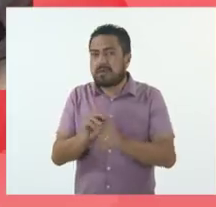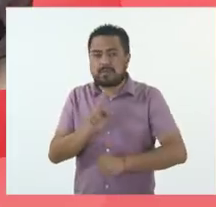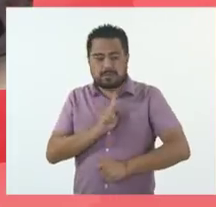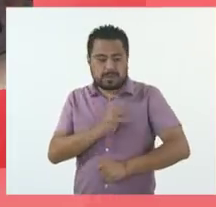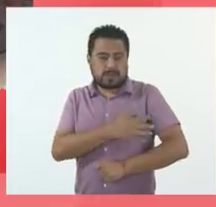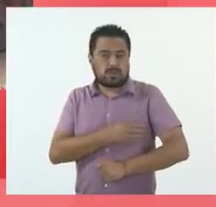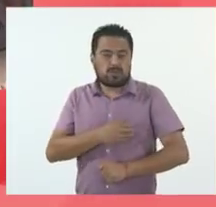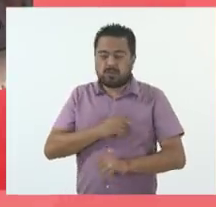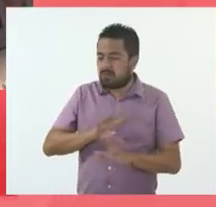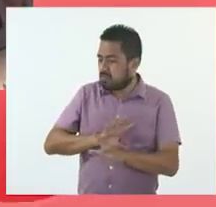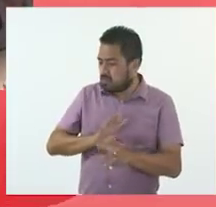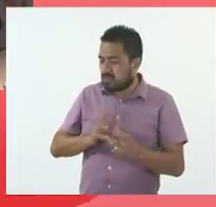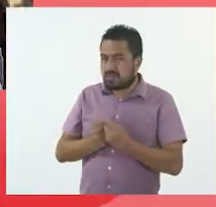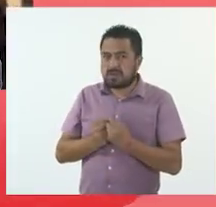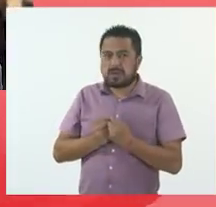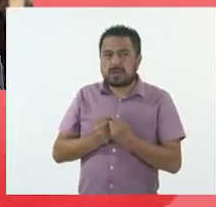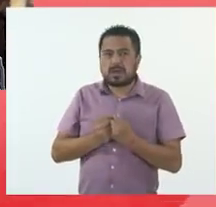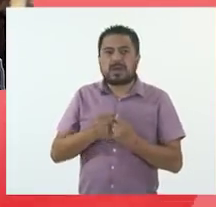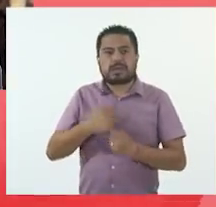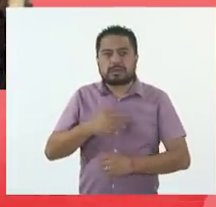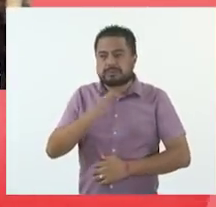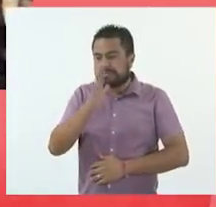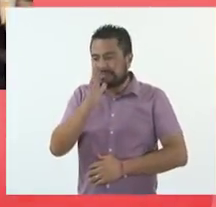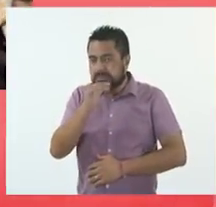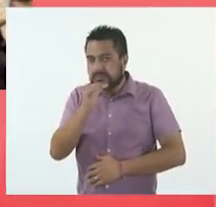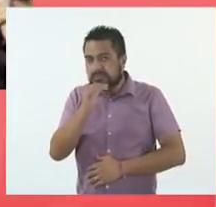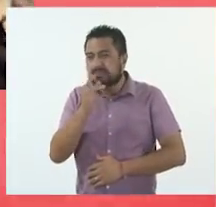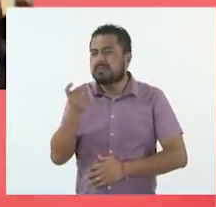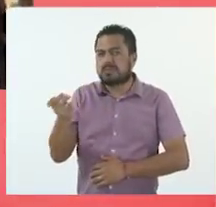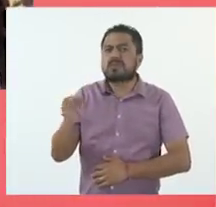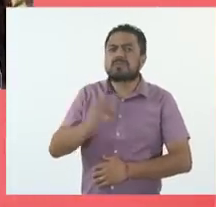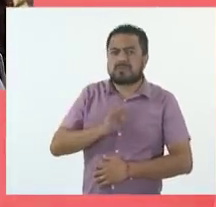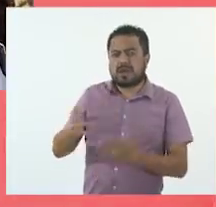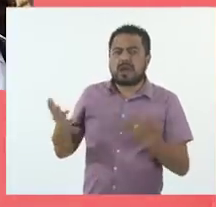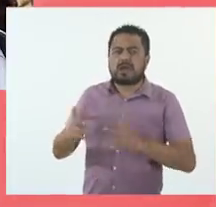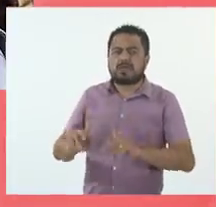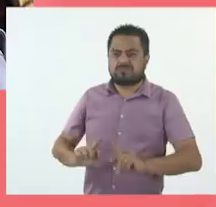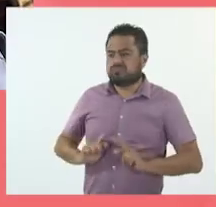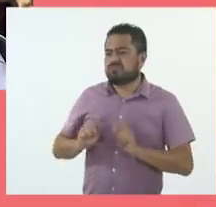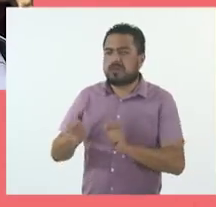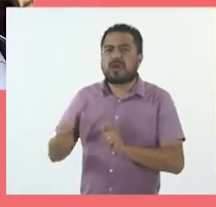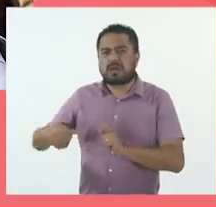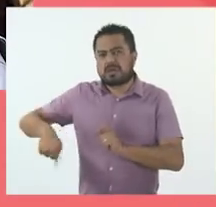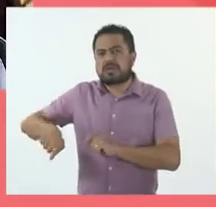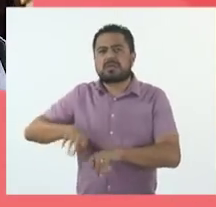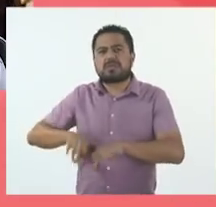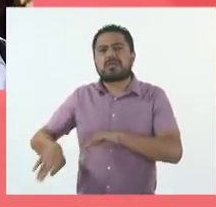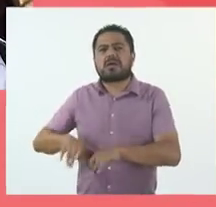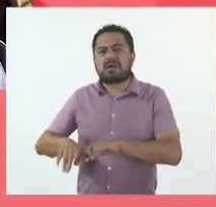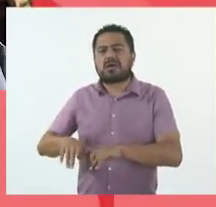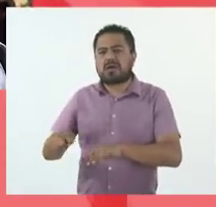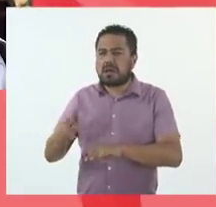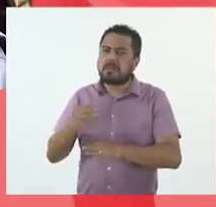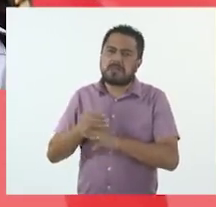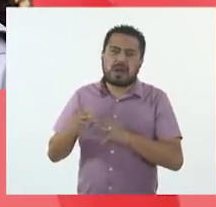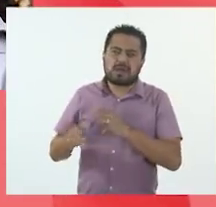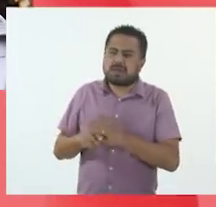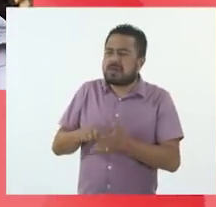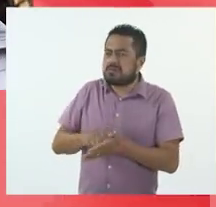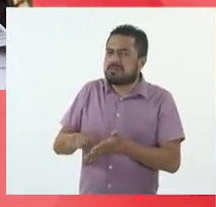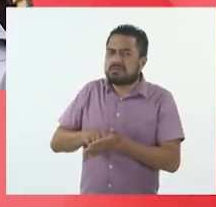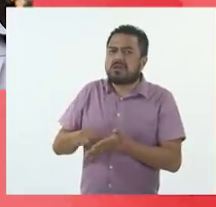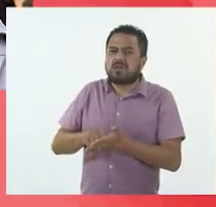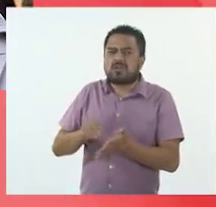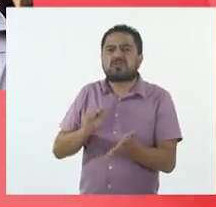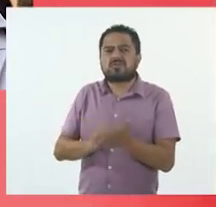hijos. De lo poquito que ya no puedo yo, ellos lo hacen, ellos trabajan, ellos me traen el material y yo